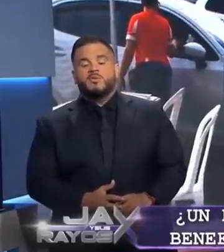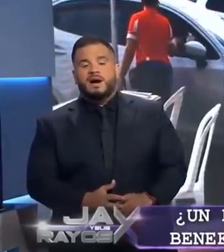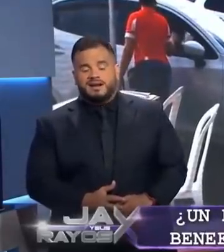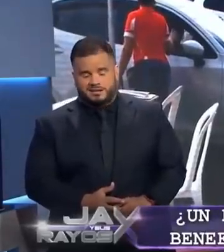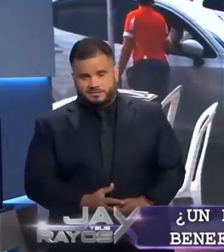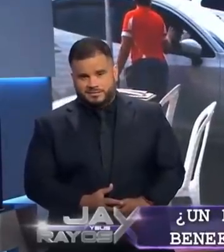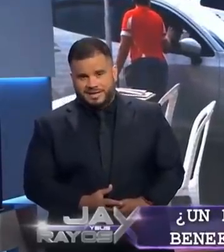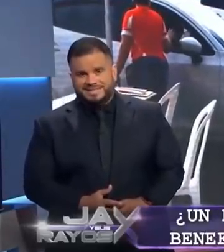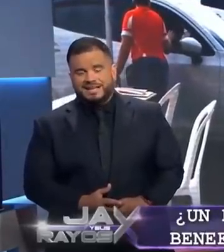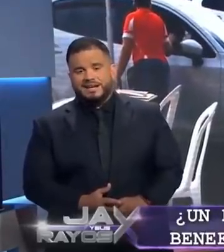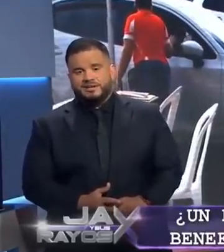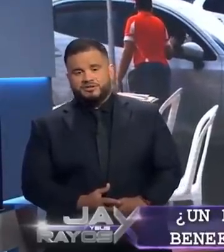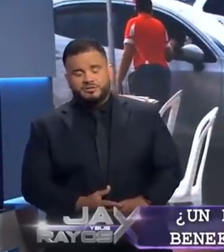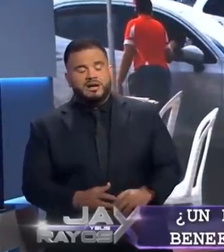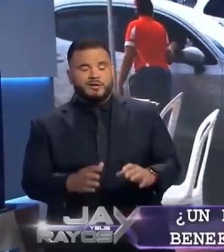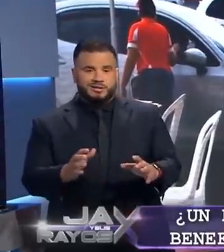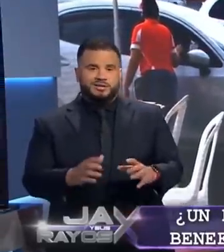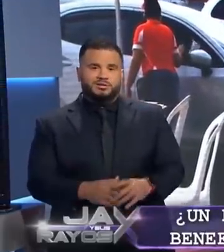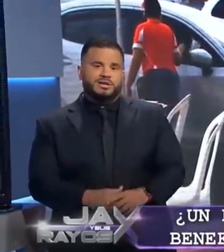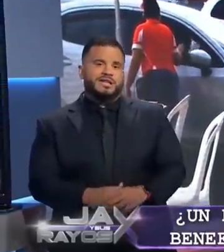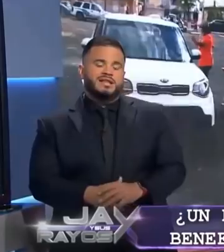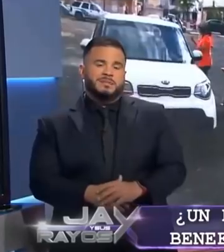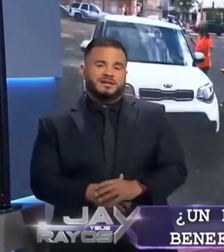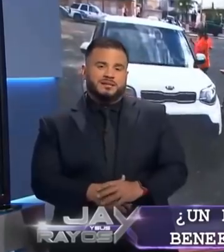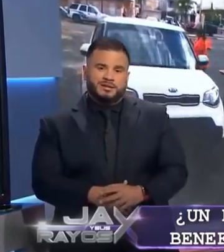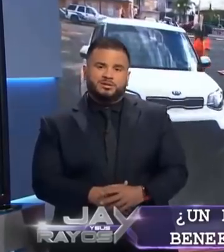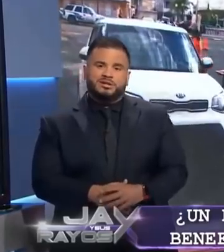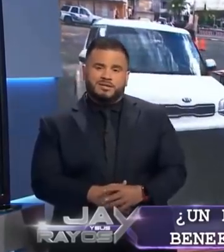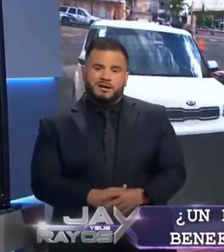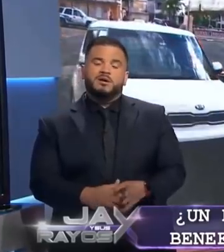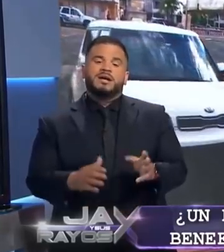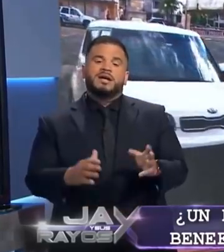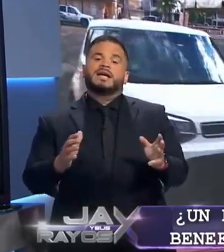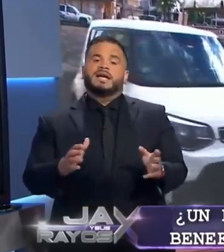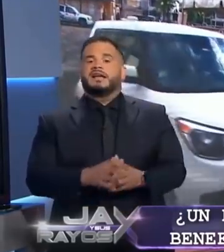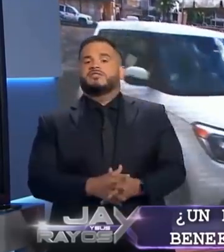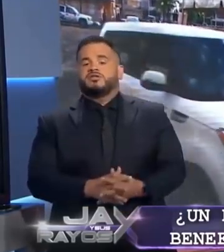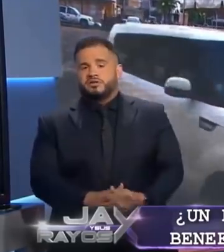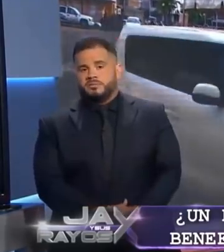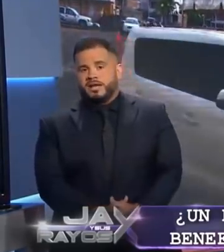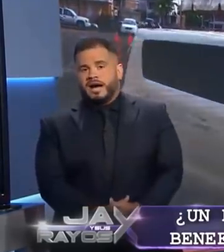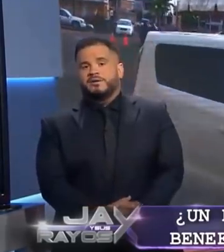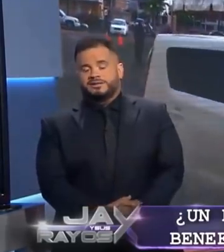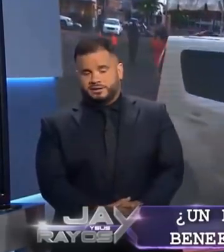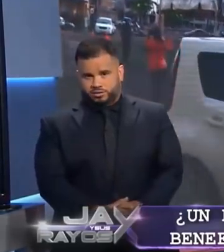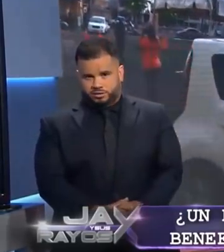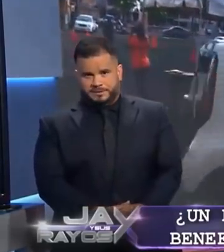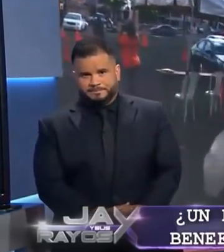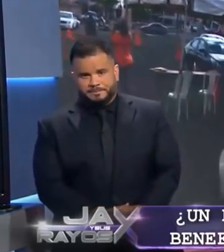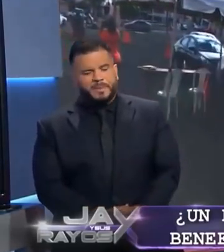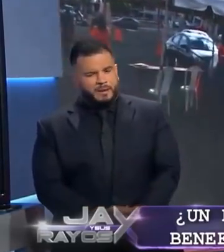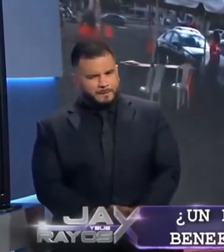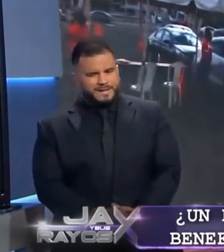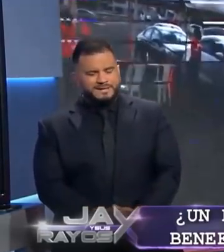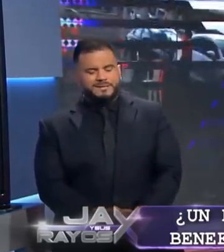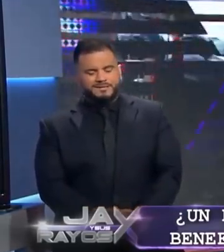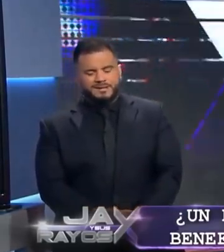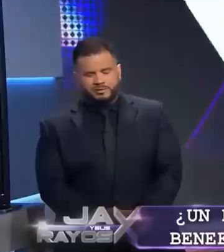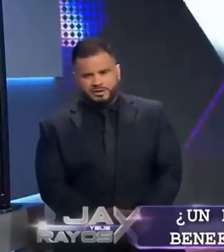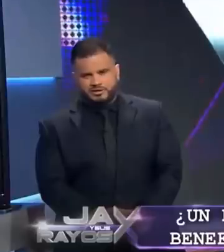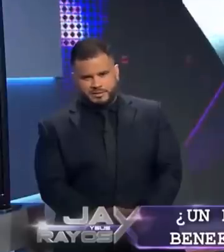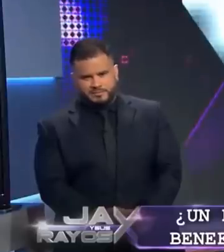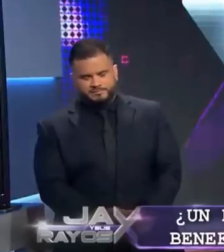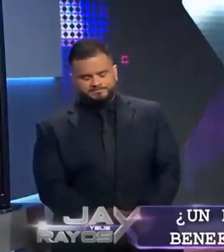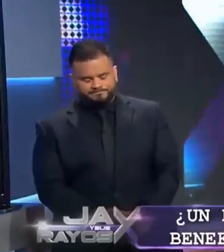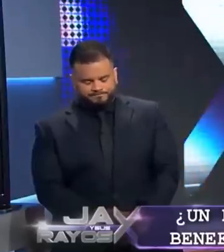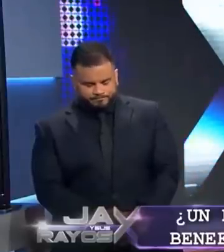y cuál es la reacción a nuestra historia del Departamento del Trabajo que reaccionó a nuestra historia. Precisamente hablaremos